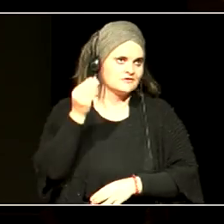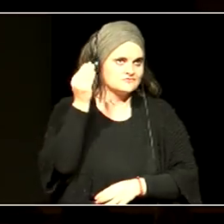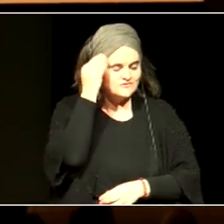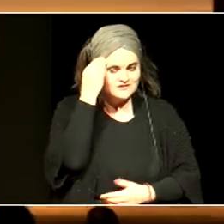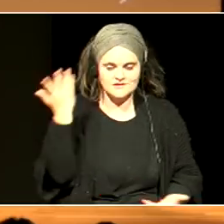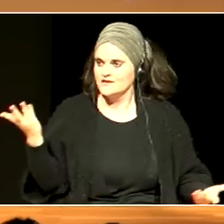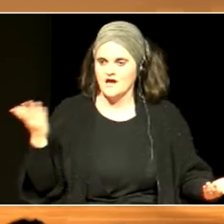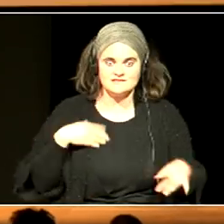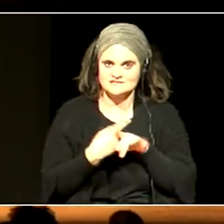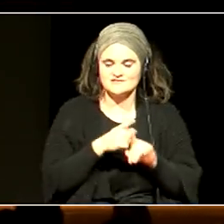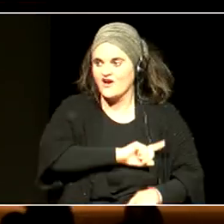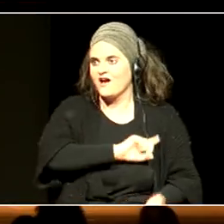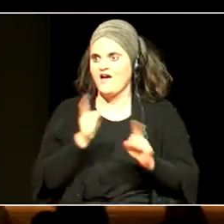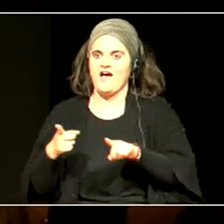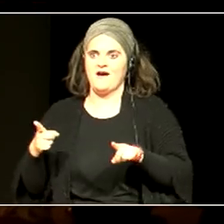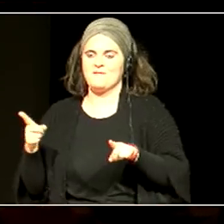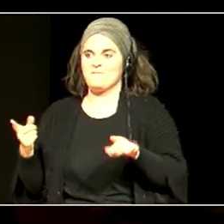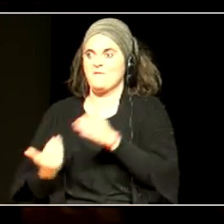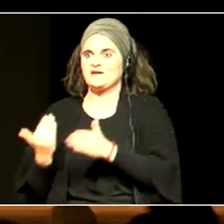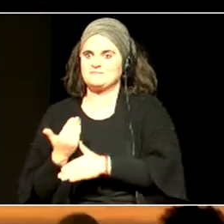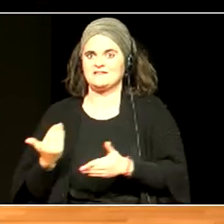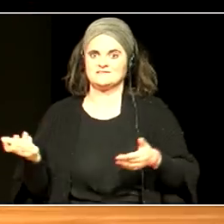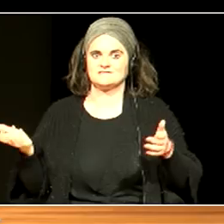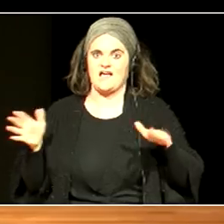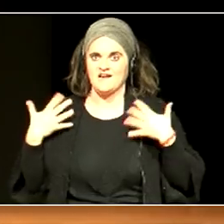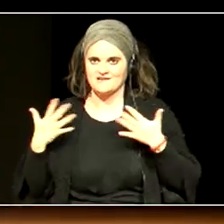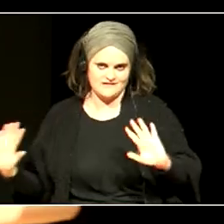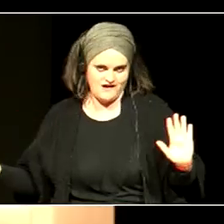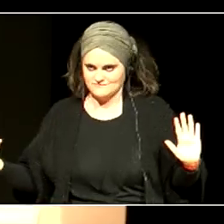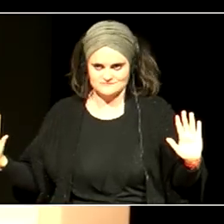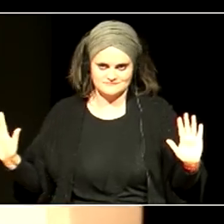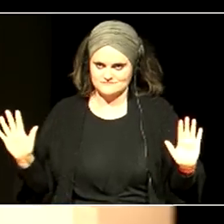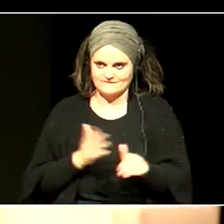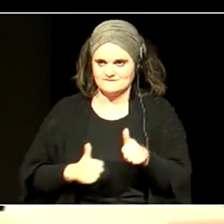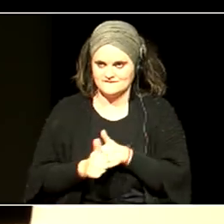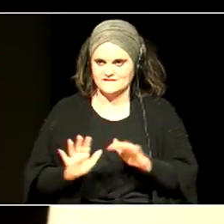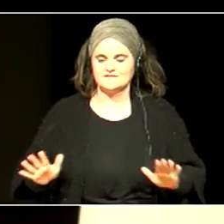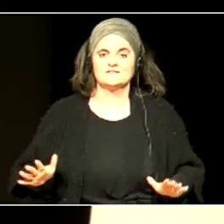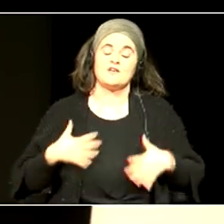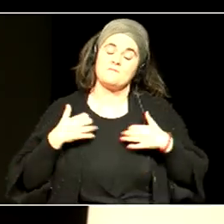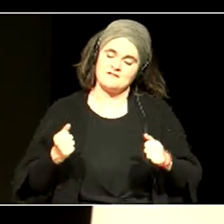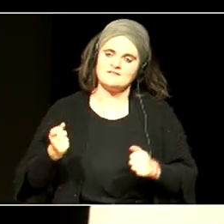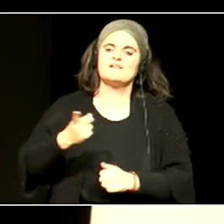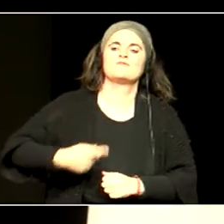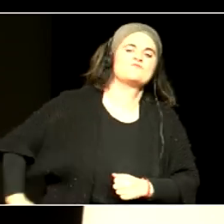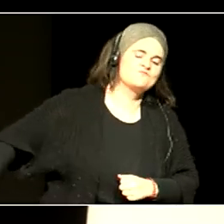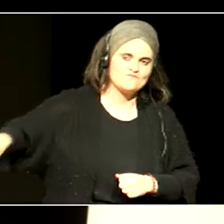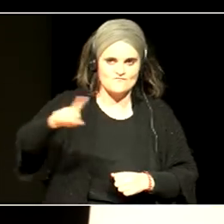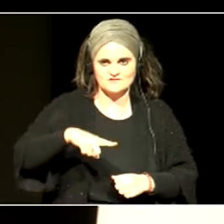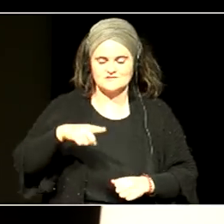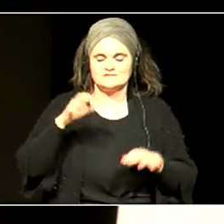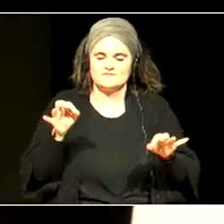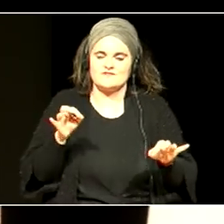sexo alegría por la mañana lo Vale entonces valentía suena eh o seaa